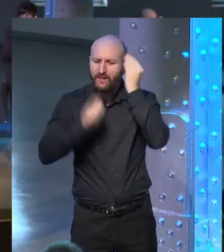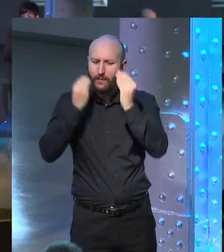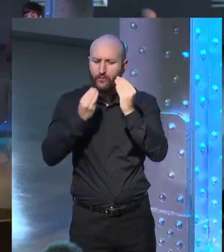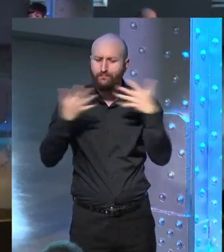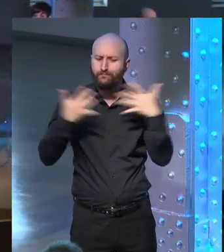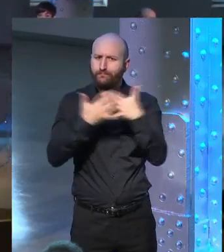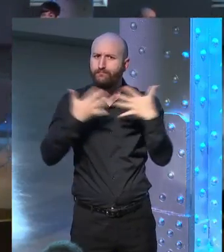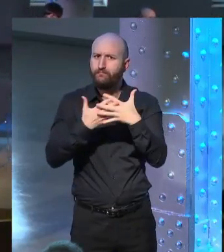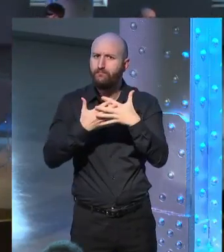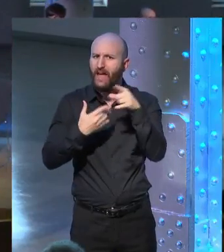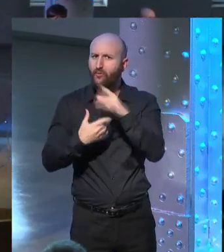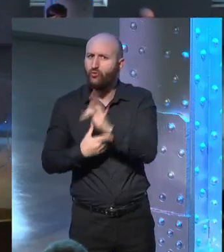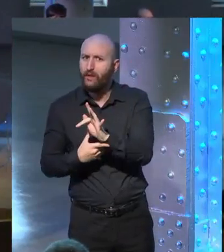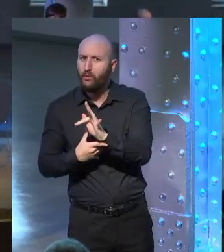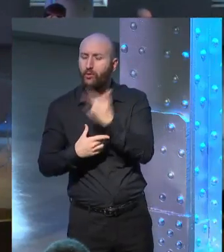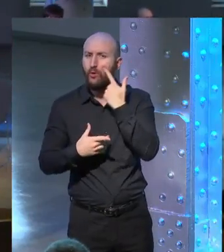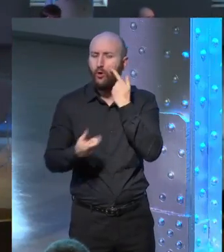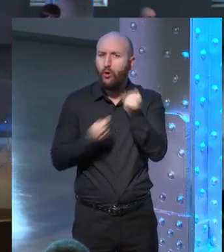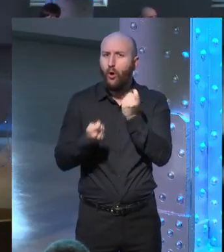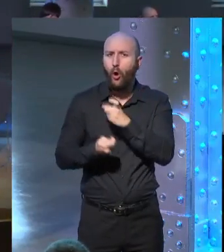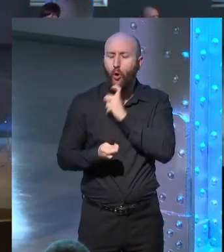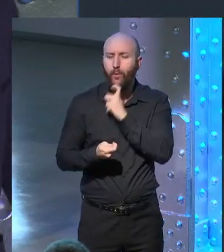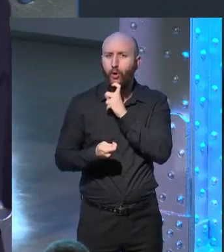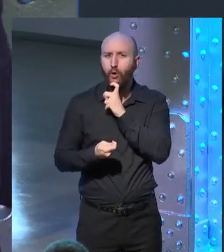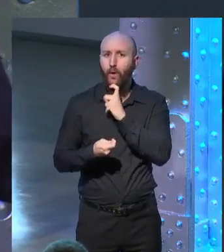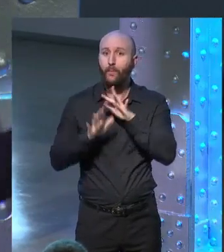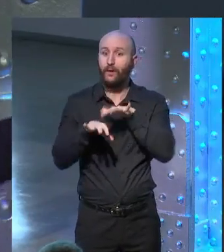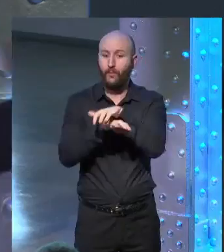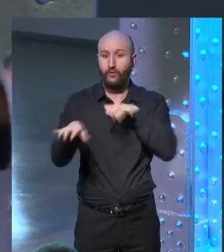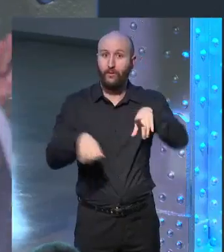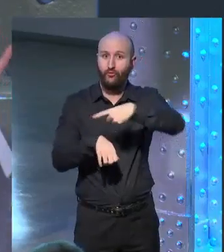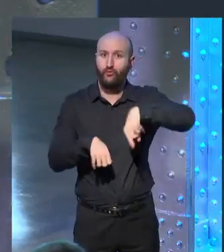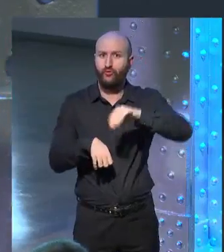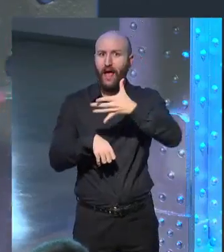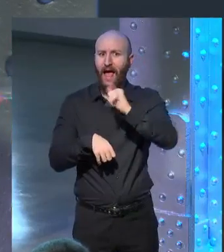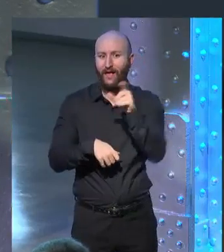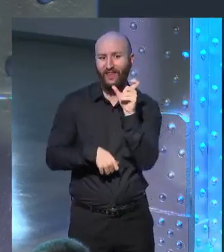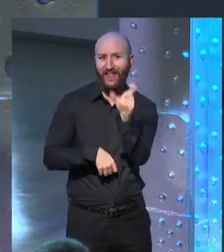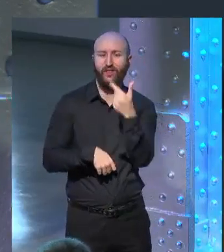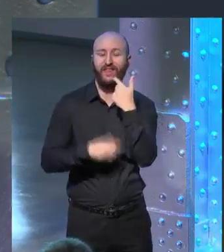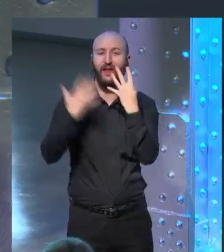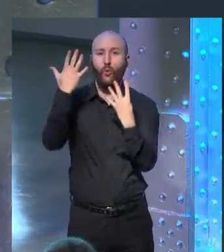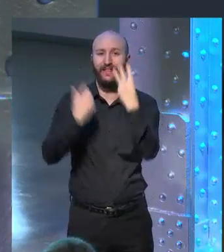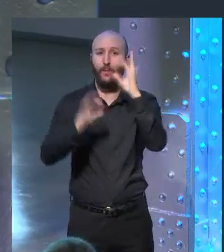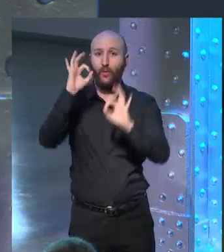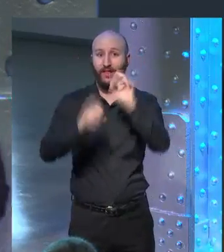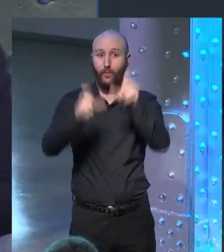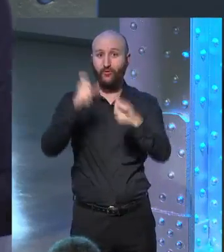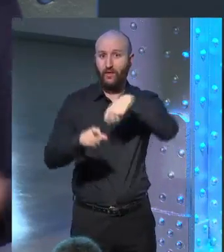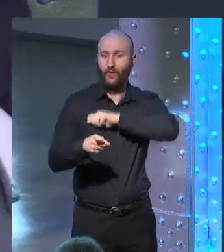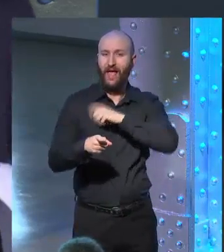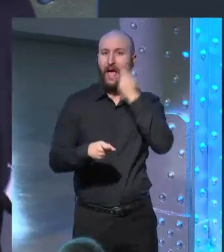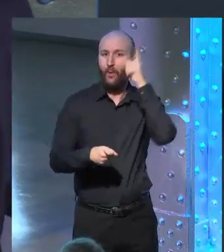bueno, cómo gestionarlo. Sin embargo, muchos de nosotros, hay un dato que dice que el 93% de la población española tiene un